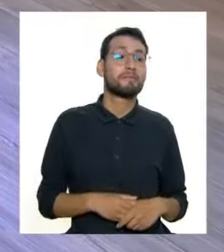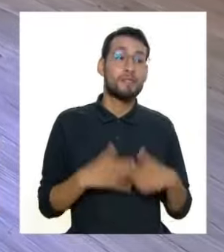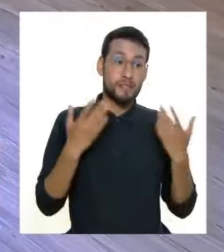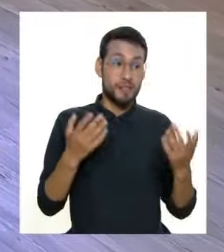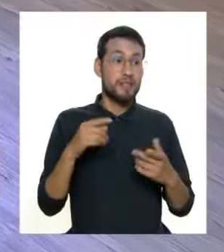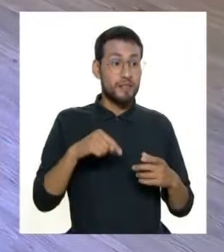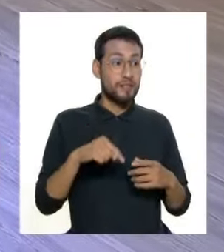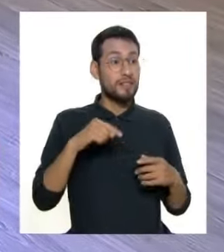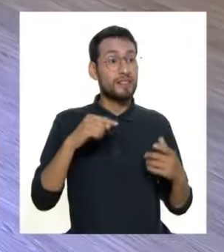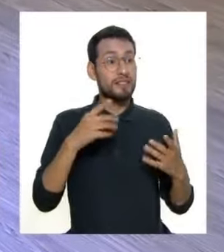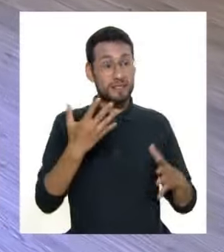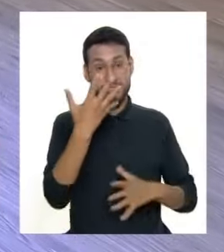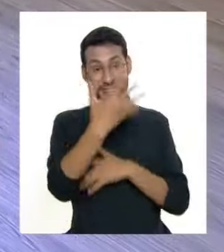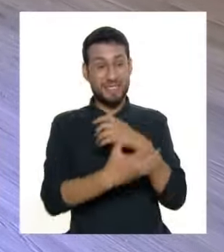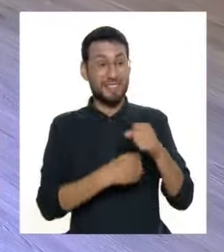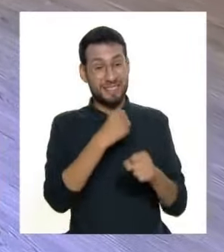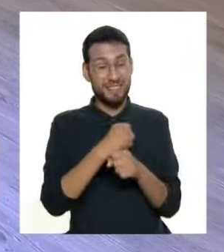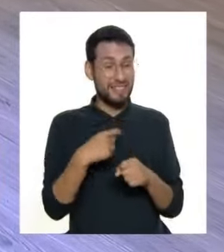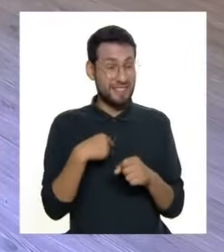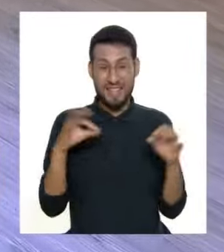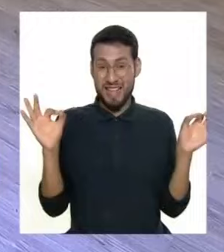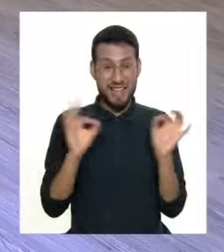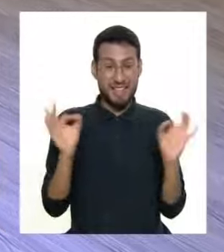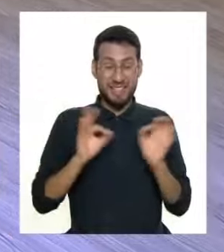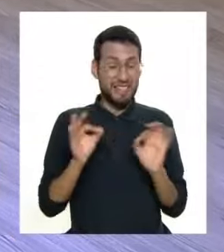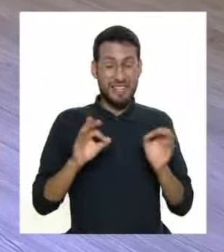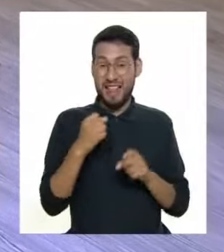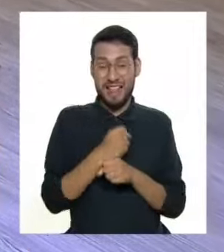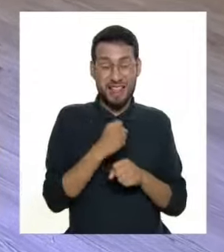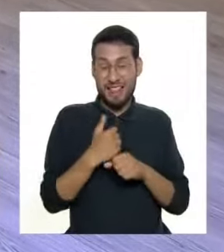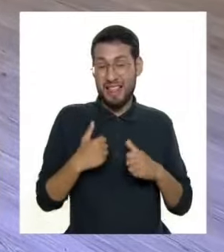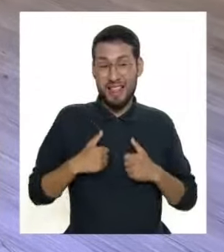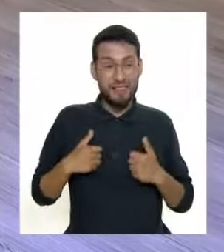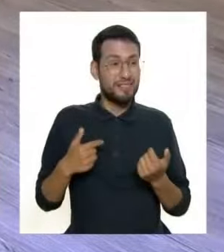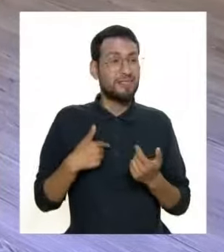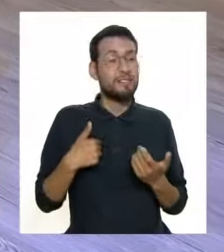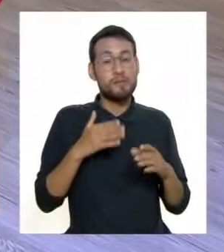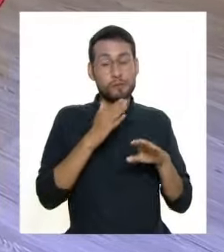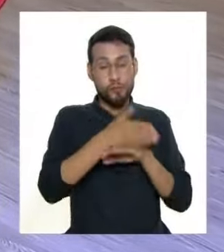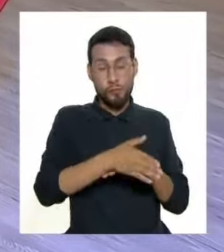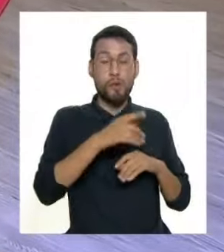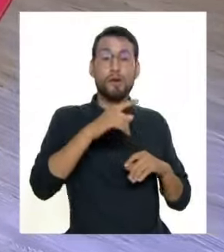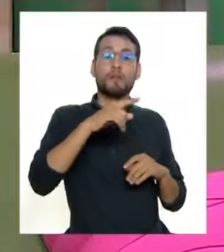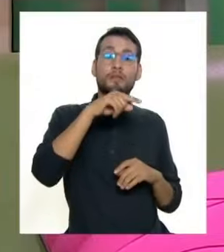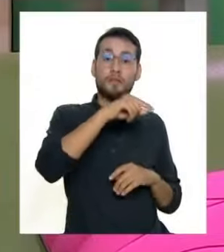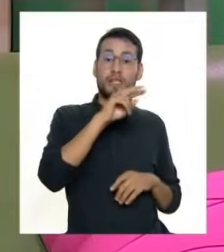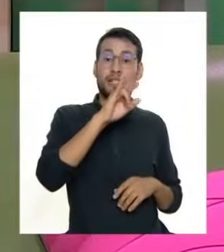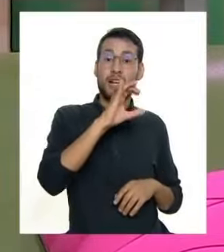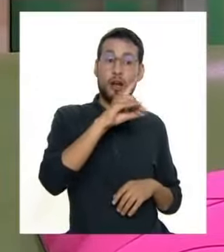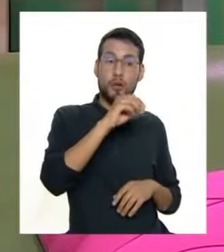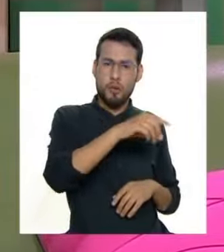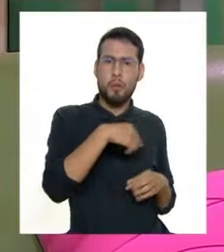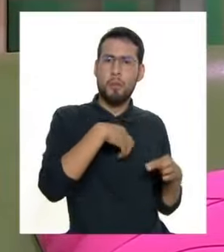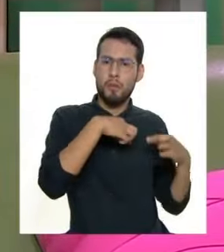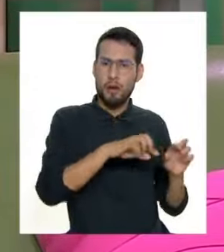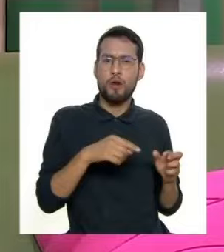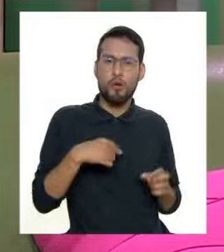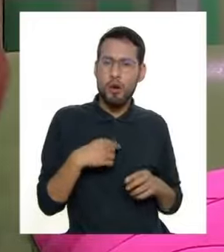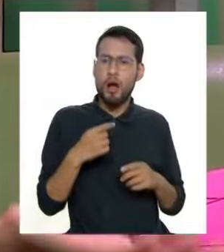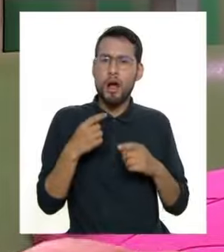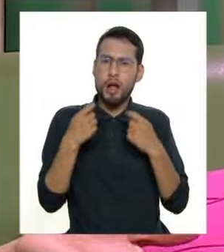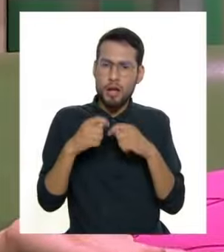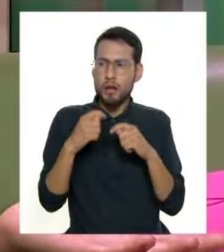Bueno, en estos 5 años que no tenía chamba y entré al canal, Ricardo Morán siempre me dio permiso para audicionar